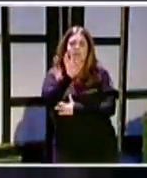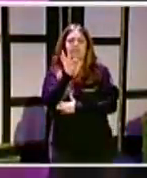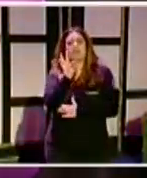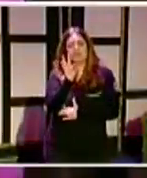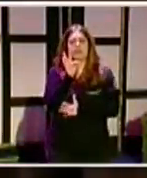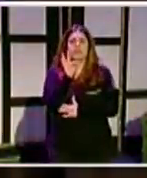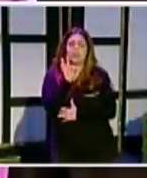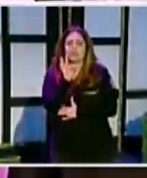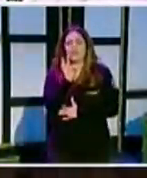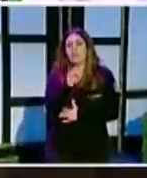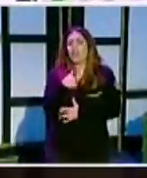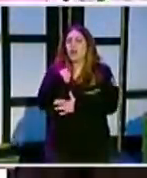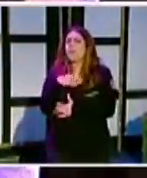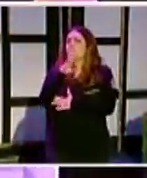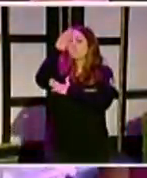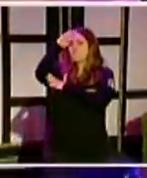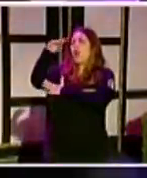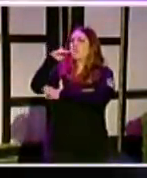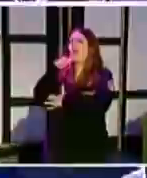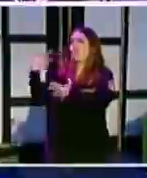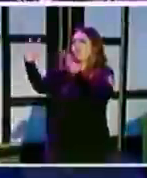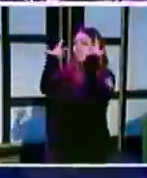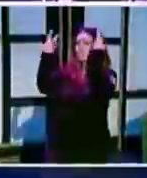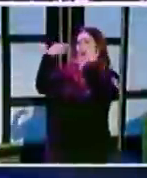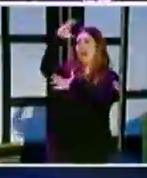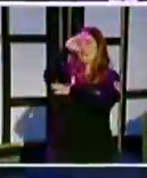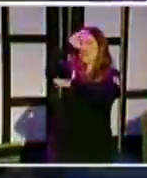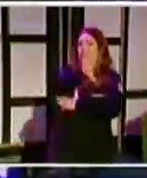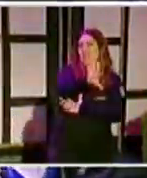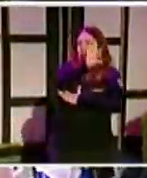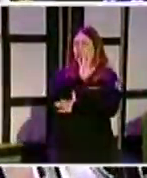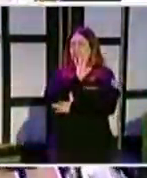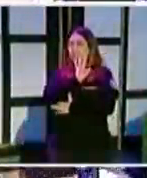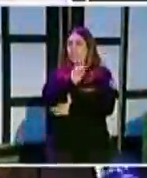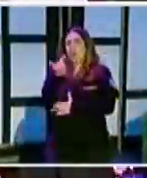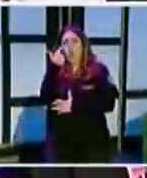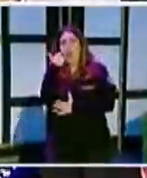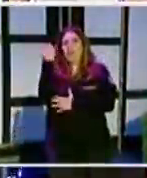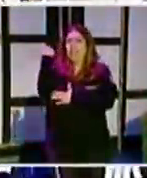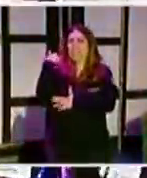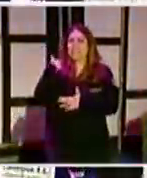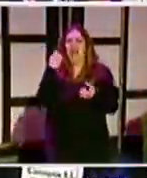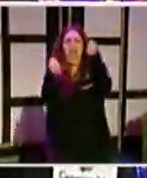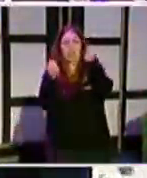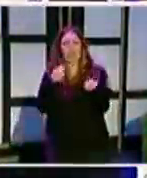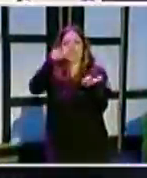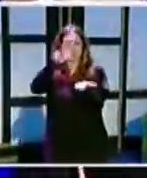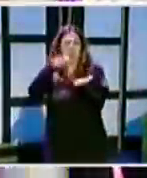Mi padre me aconseja que coja ciencias. Ah, que de hipoteca y coche ya son las